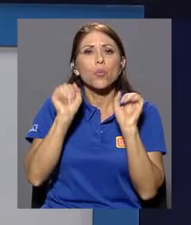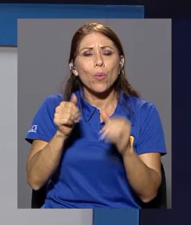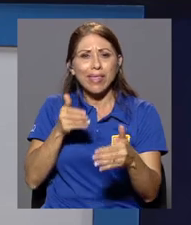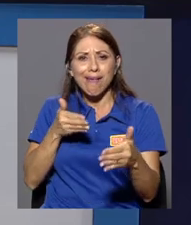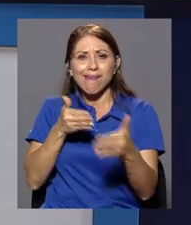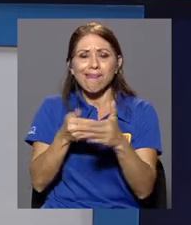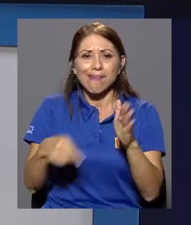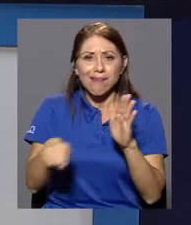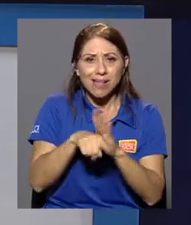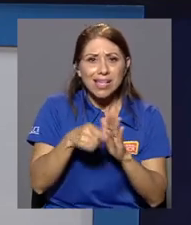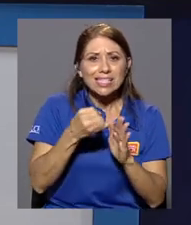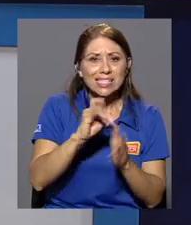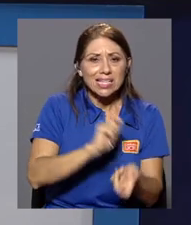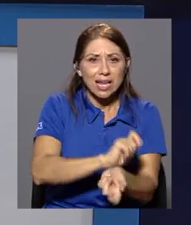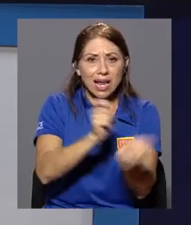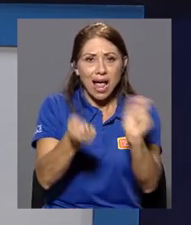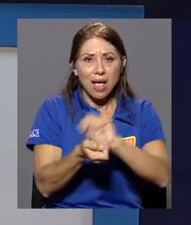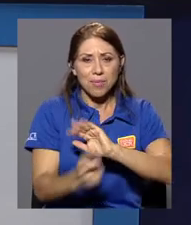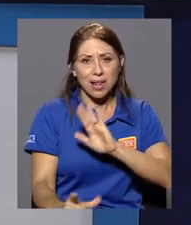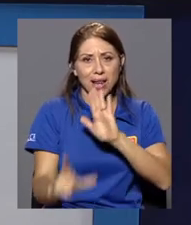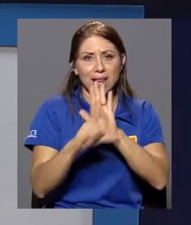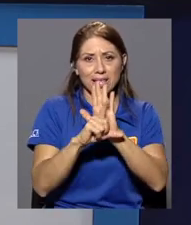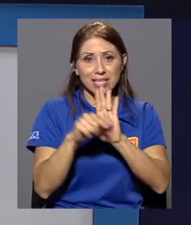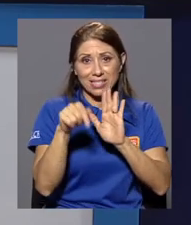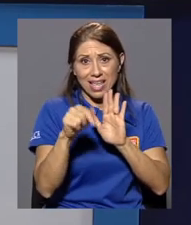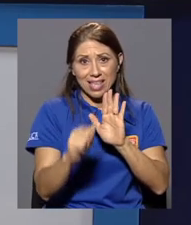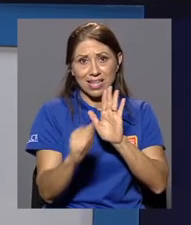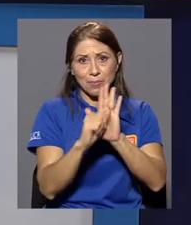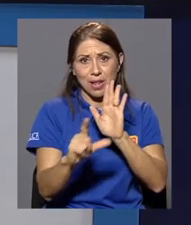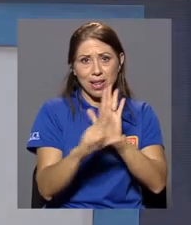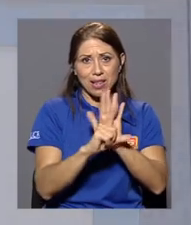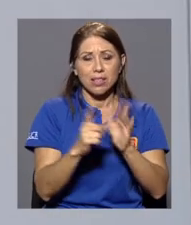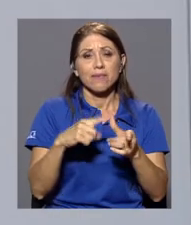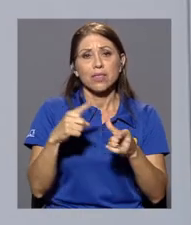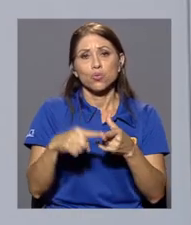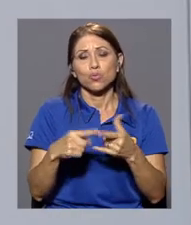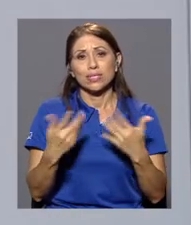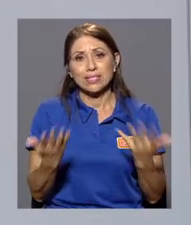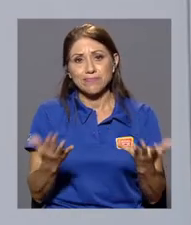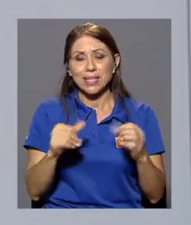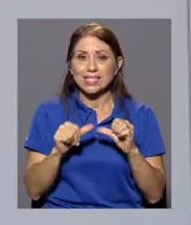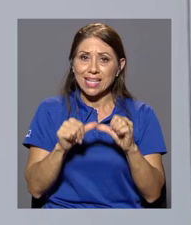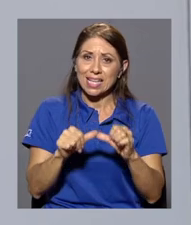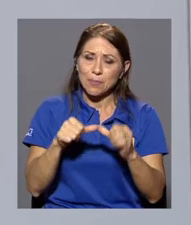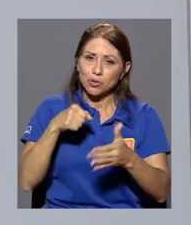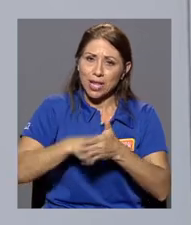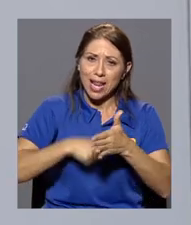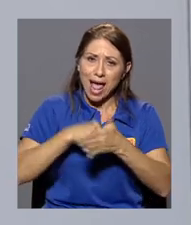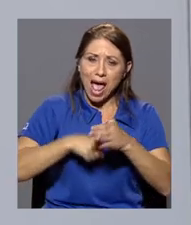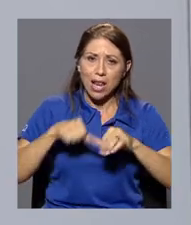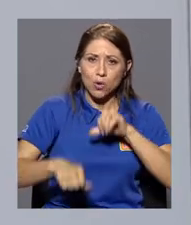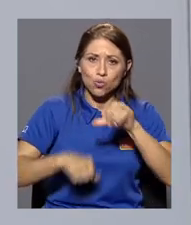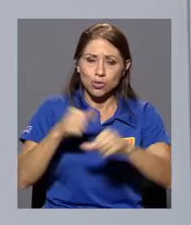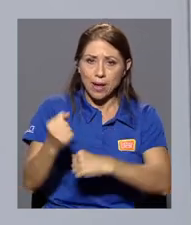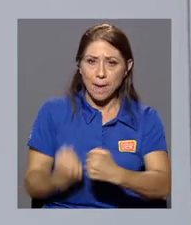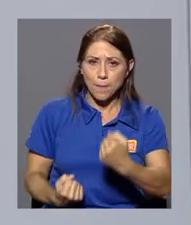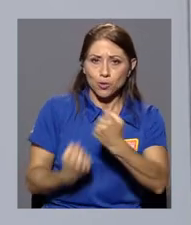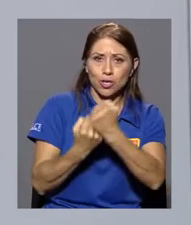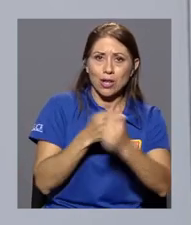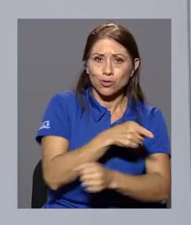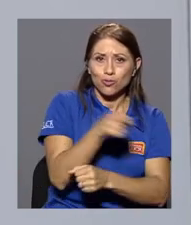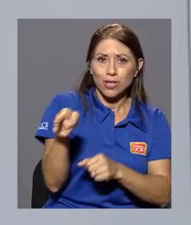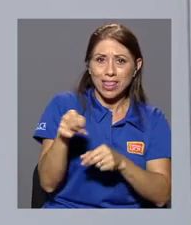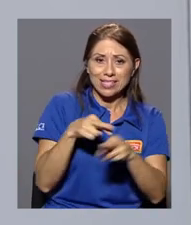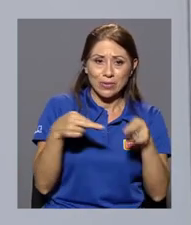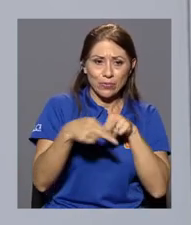se da esta variación de estas leyes en la Asamblea Legislativa. Así que seguiremos en la lucha entonces, apoyándolos a ustedes, nuestras sedes y